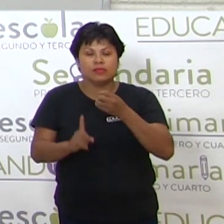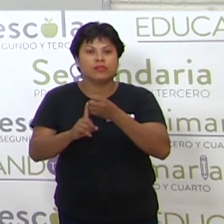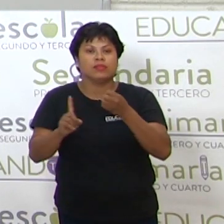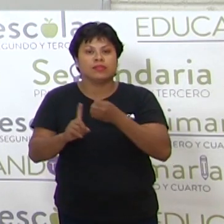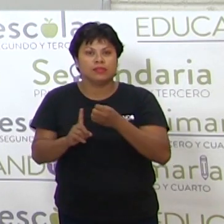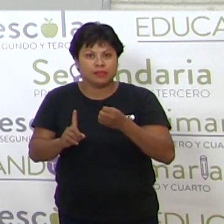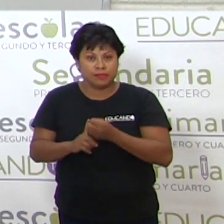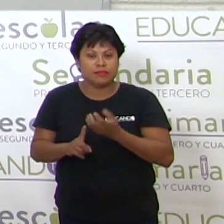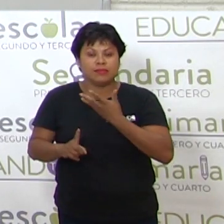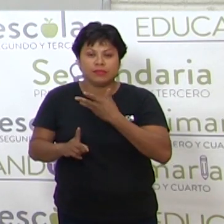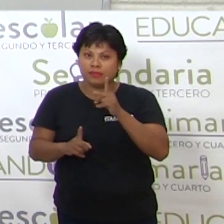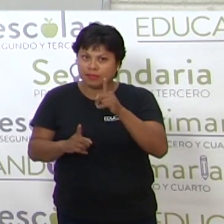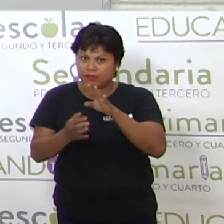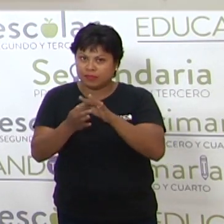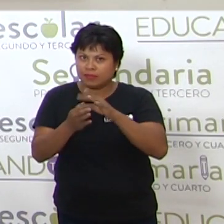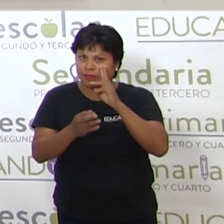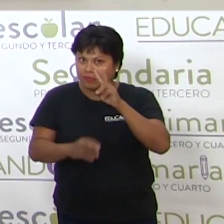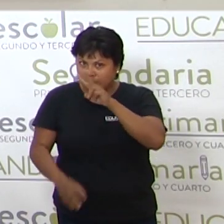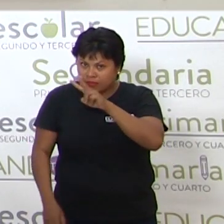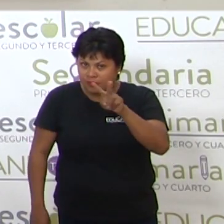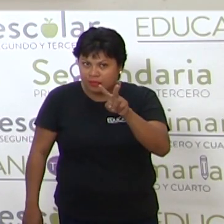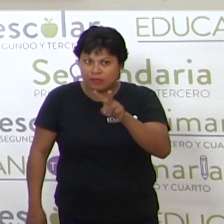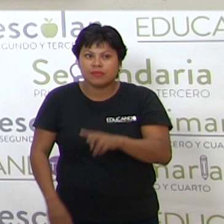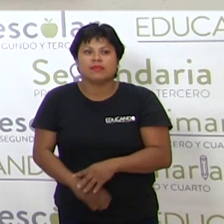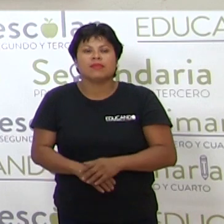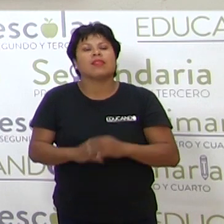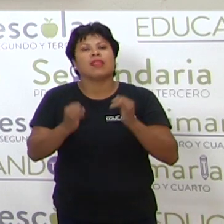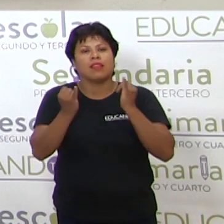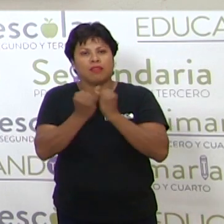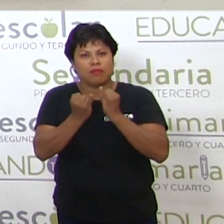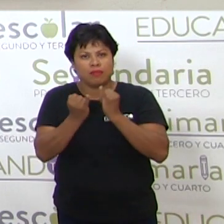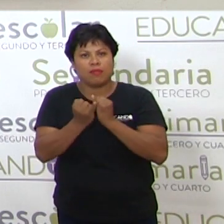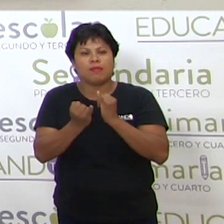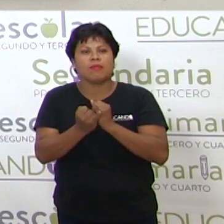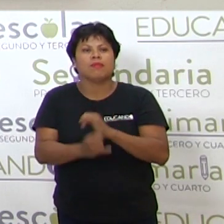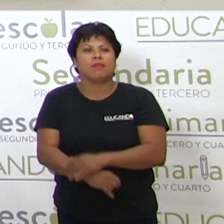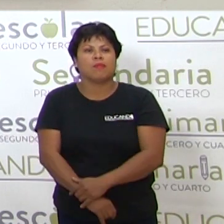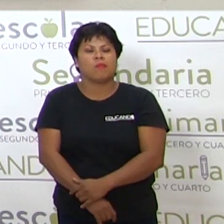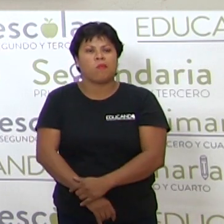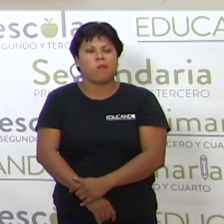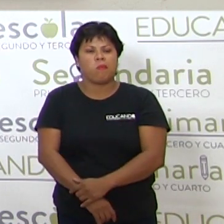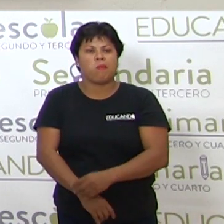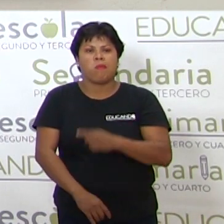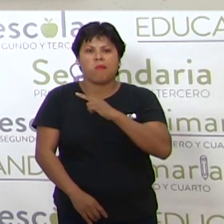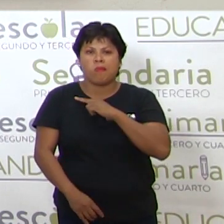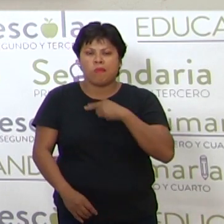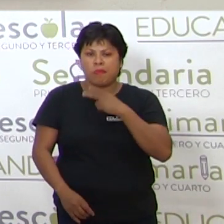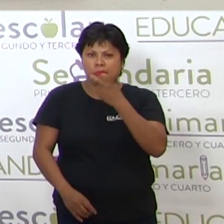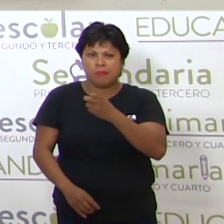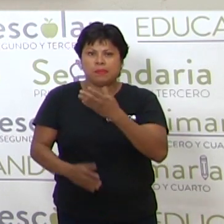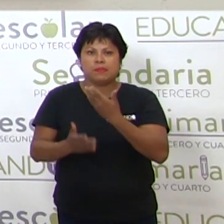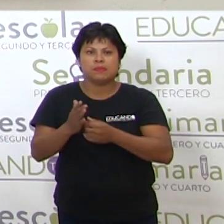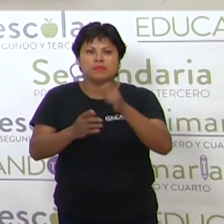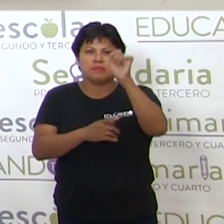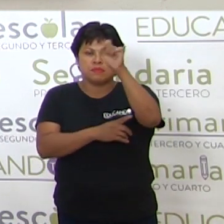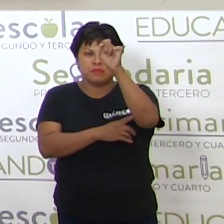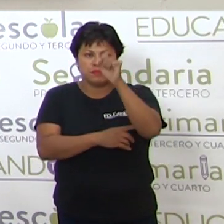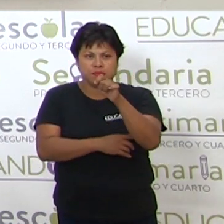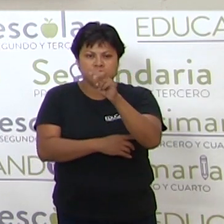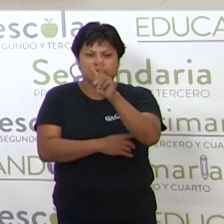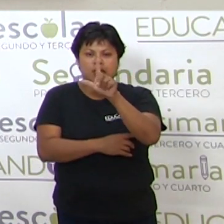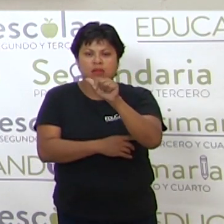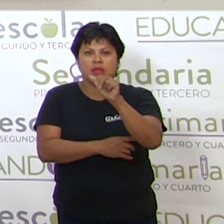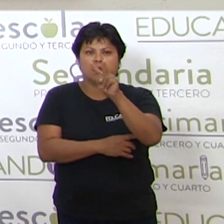tiene un detalle ya lo observaron al igual que aquí nos hace falta un sentido de la